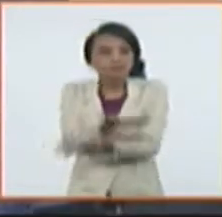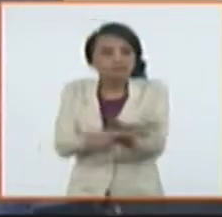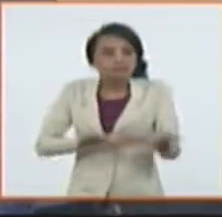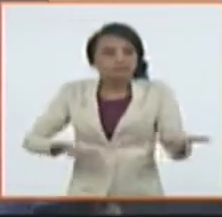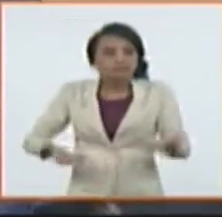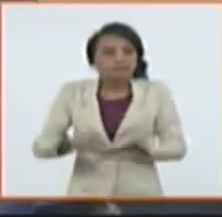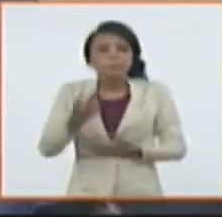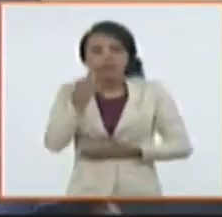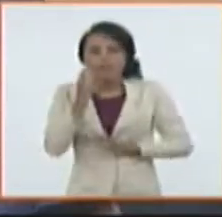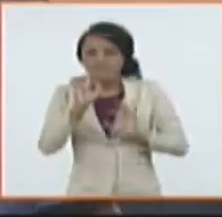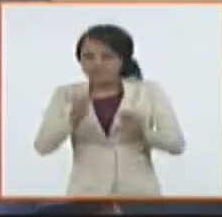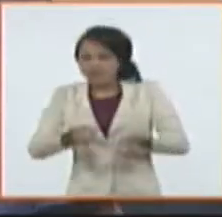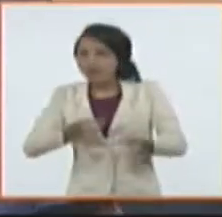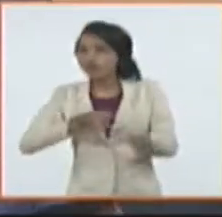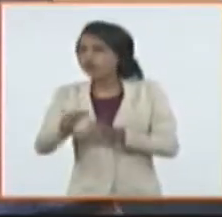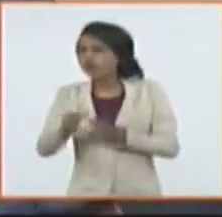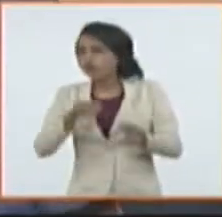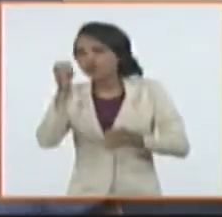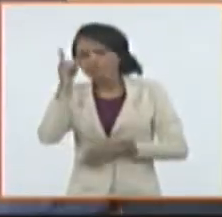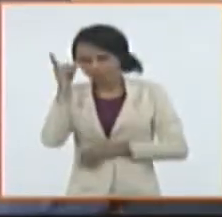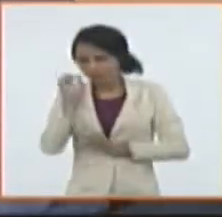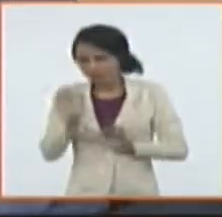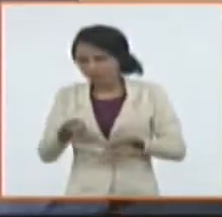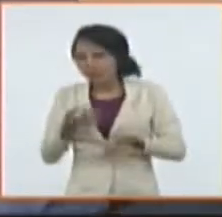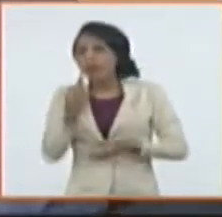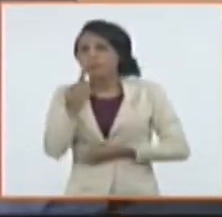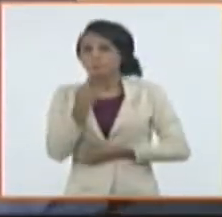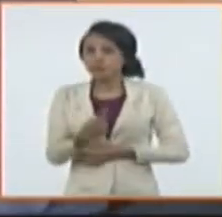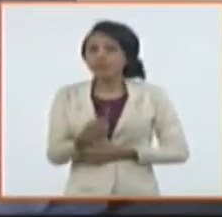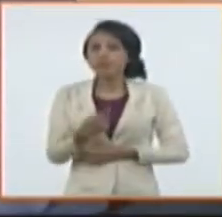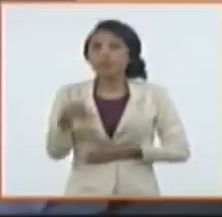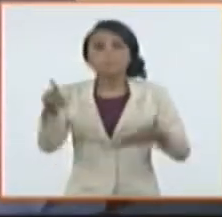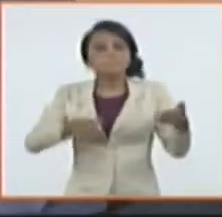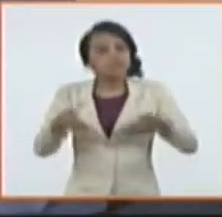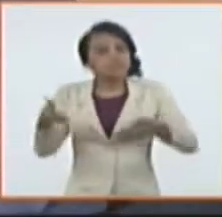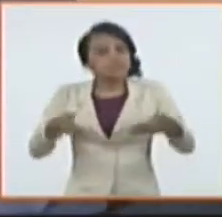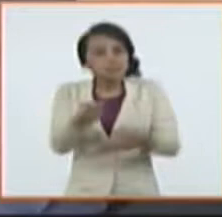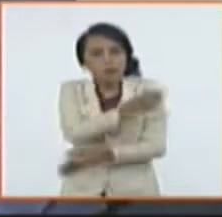asegurar, para movilizar, para participar y para